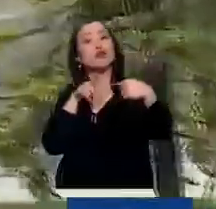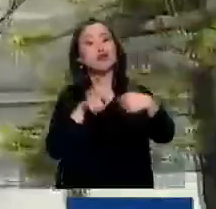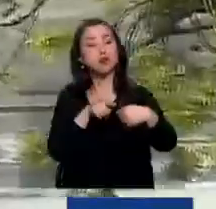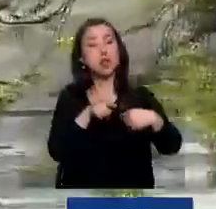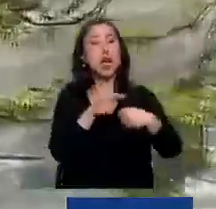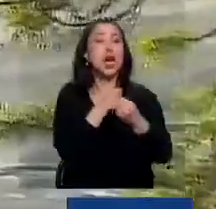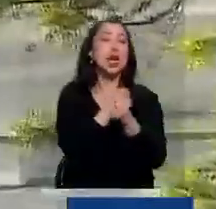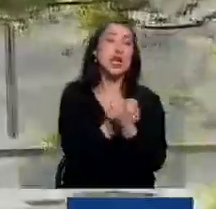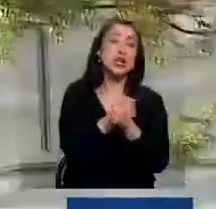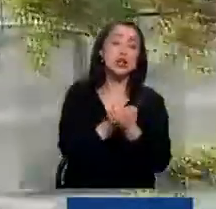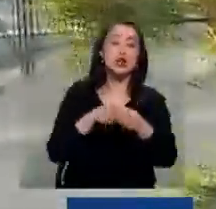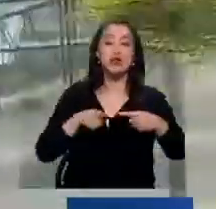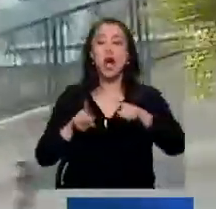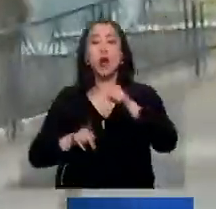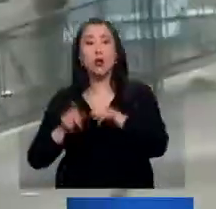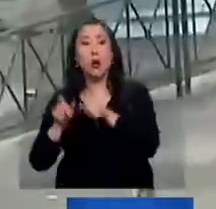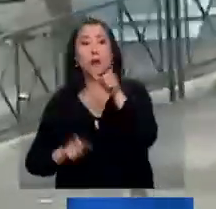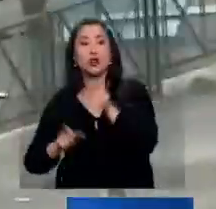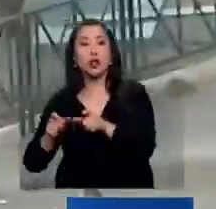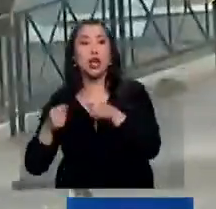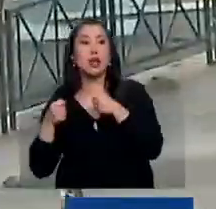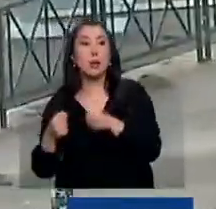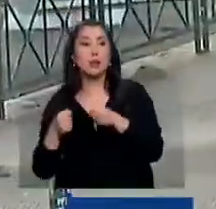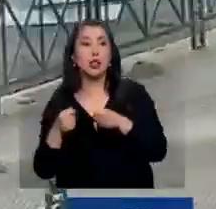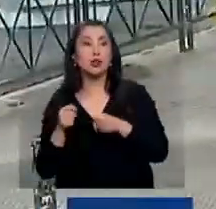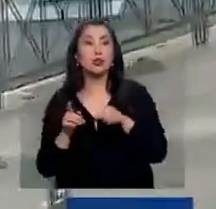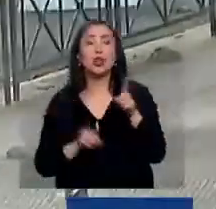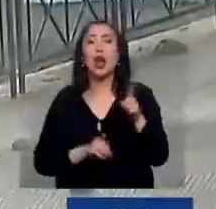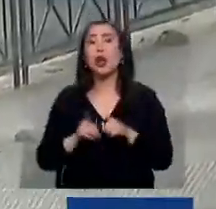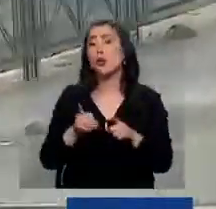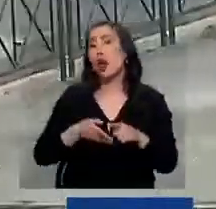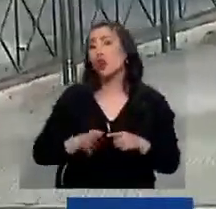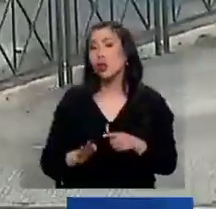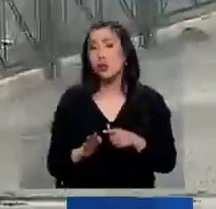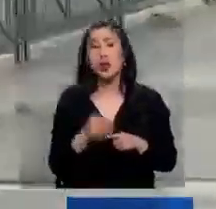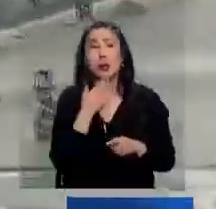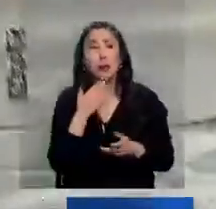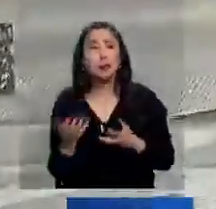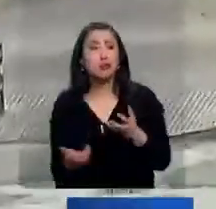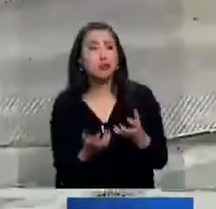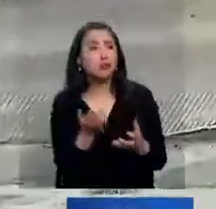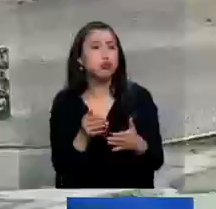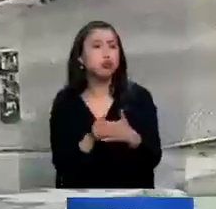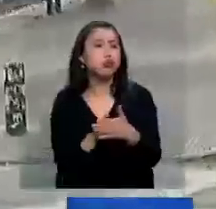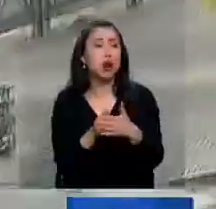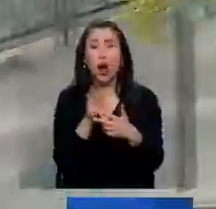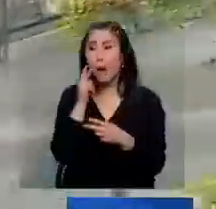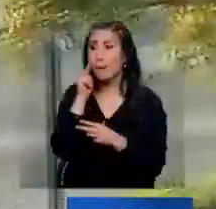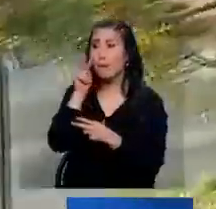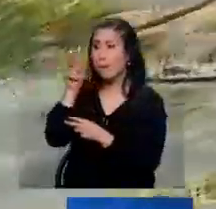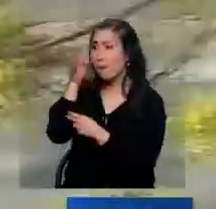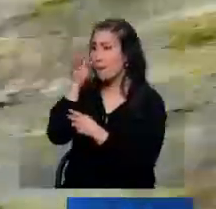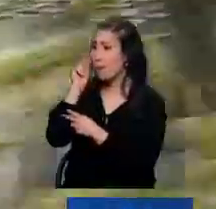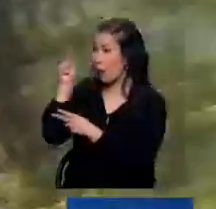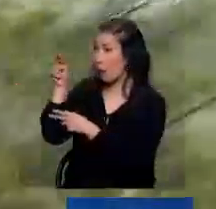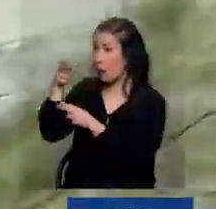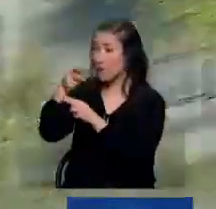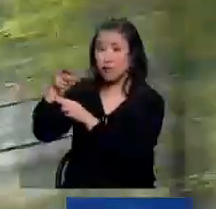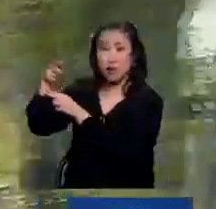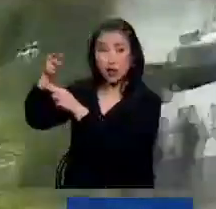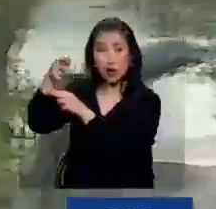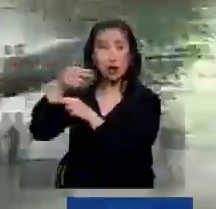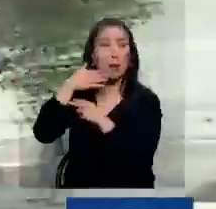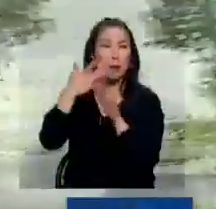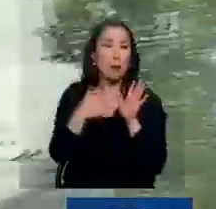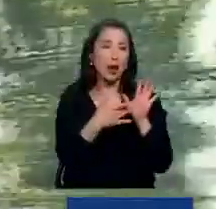y algunos manifestantes. Todavía se mantienen algunas barricadas. De hecho, si podemos observar en la cámara de Mauro Costa, también para